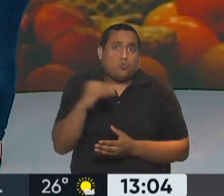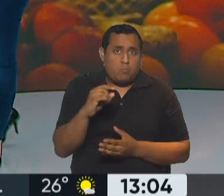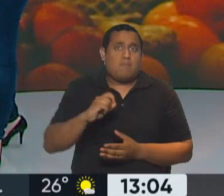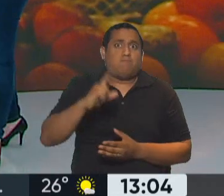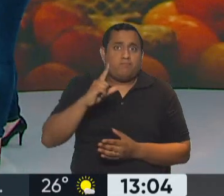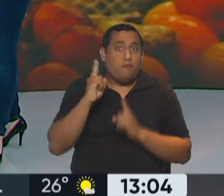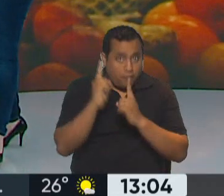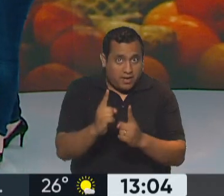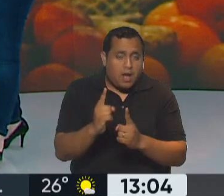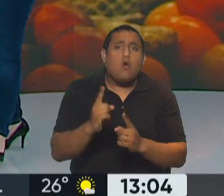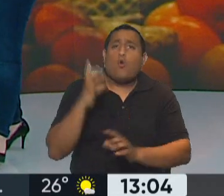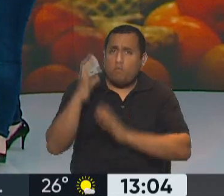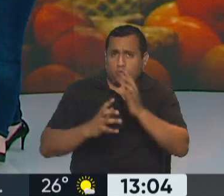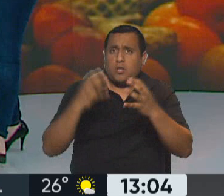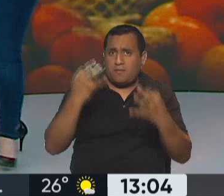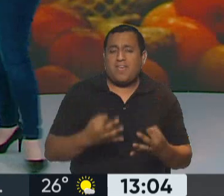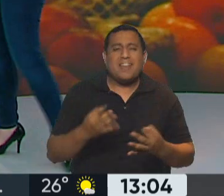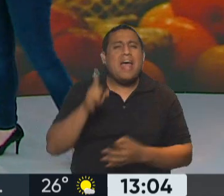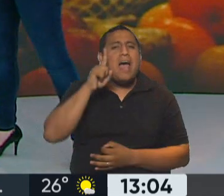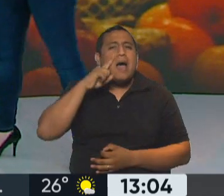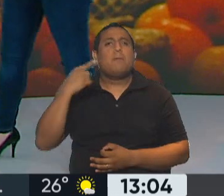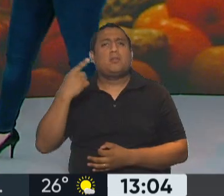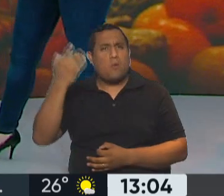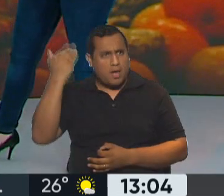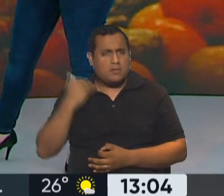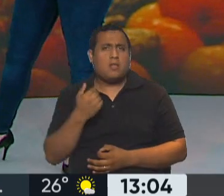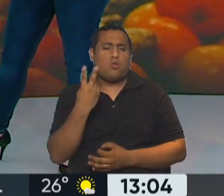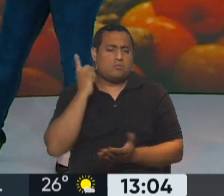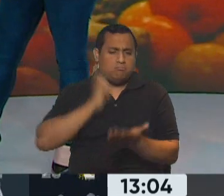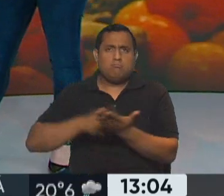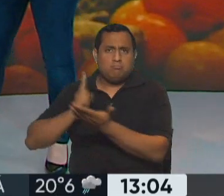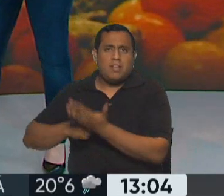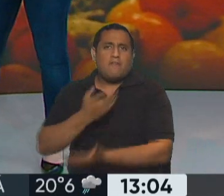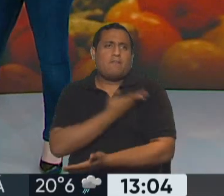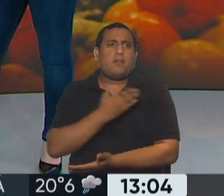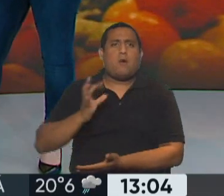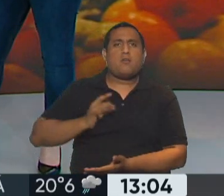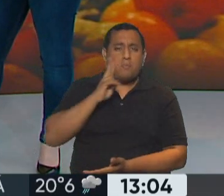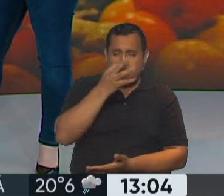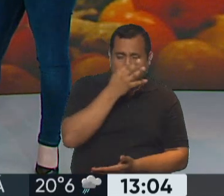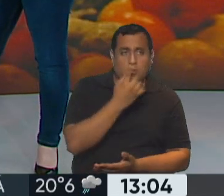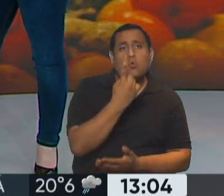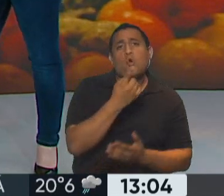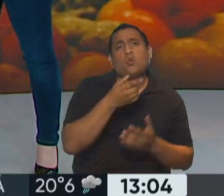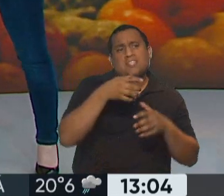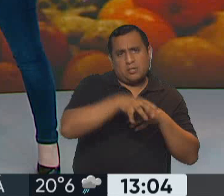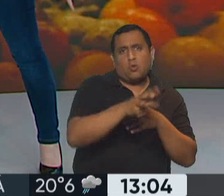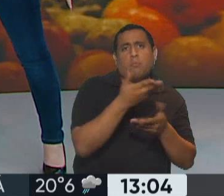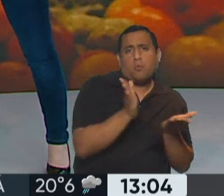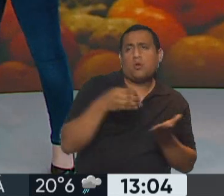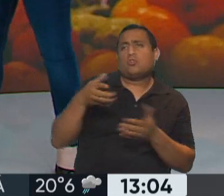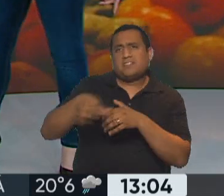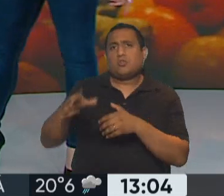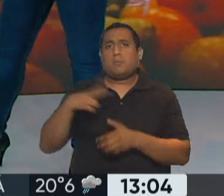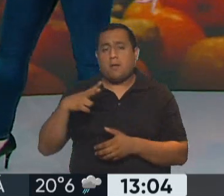experiencia sobre cómo aplicarla. Alberto Fernández hizo 2 decretos en febrero del 2020, uno para el sector público, el otro para el sector privado.